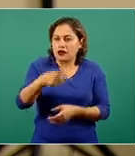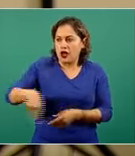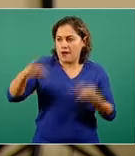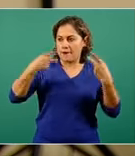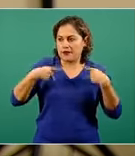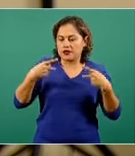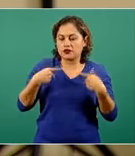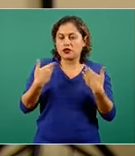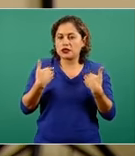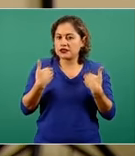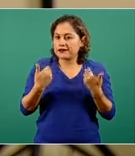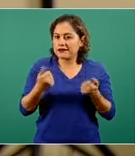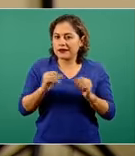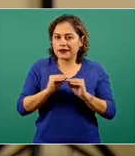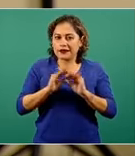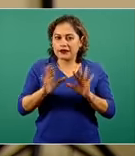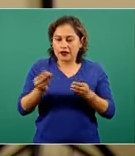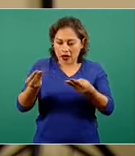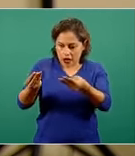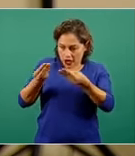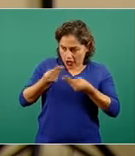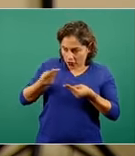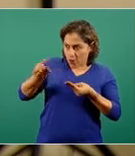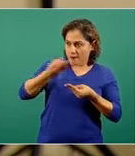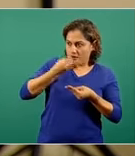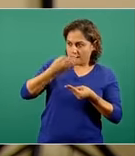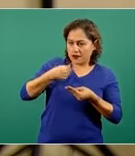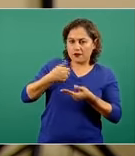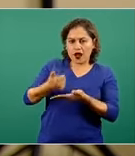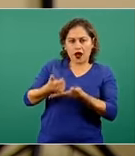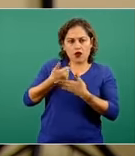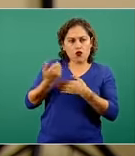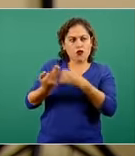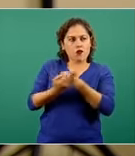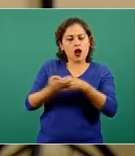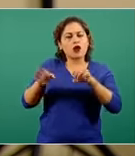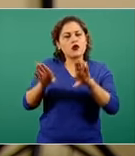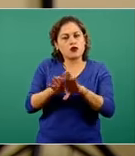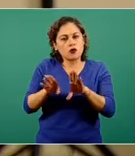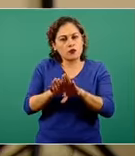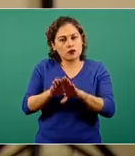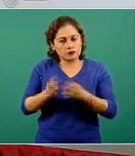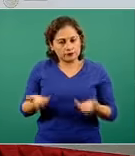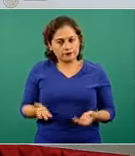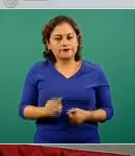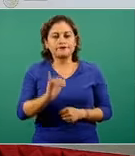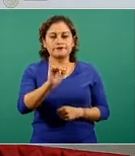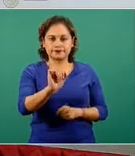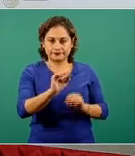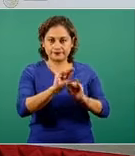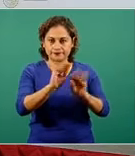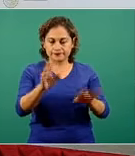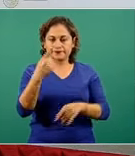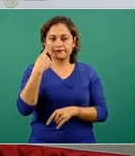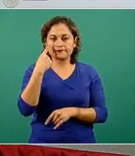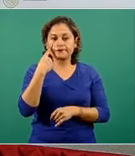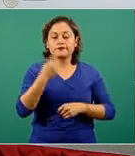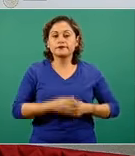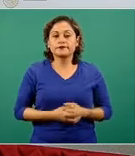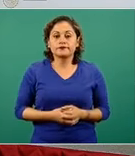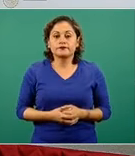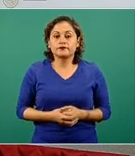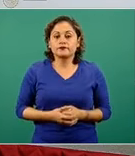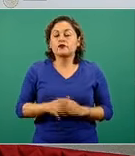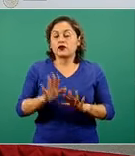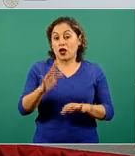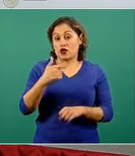ciertos medicamentos o qué implica que les receten tales o cuales medicinas. Claro, con mucho gusto. De hecho, precisamente me gustaría